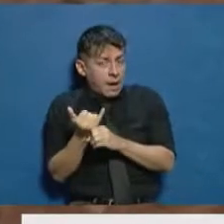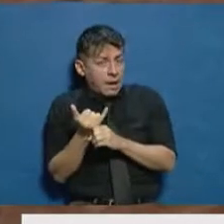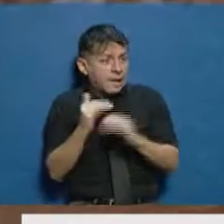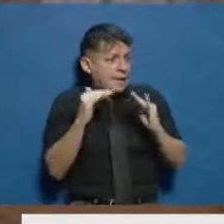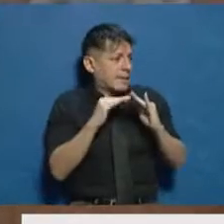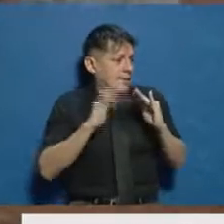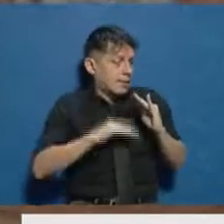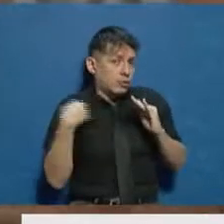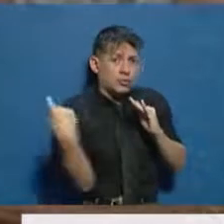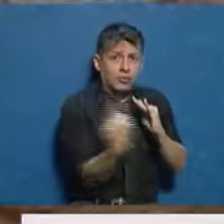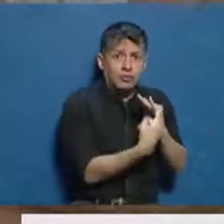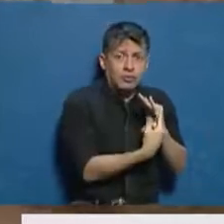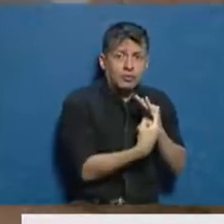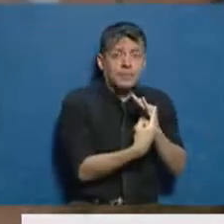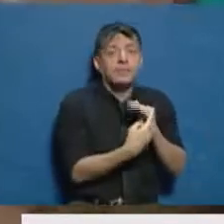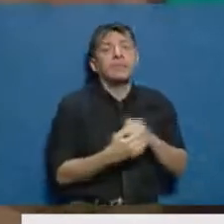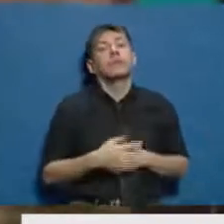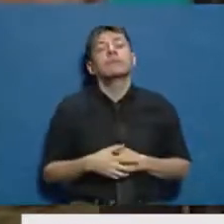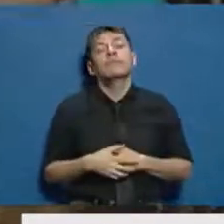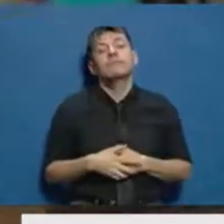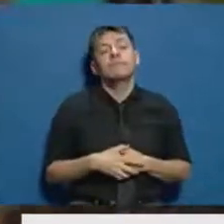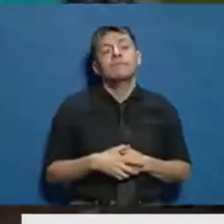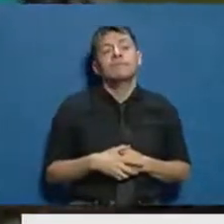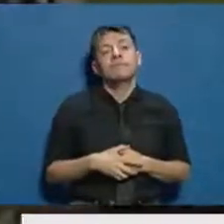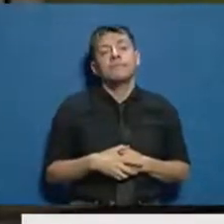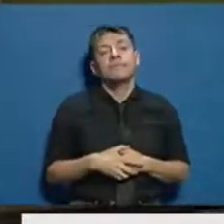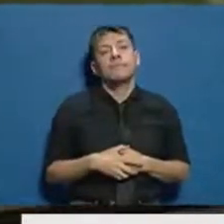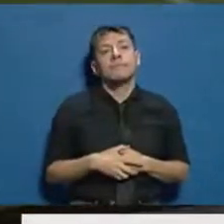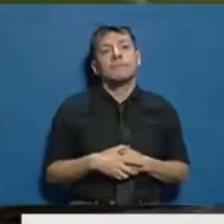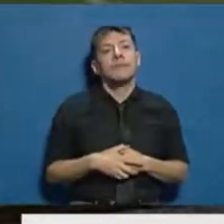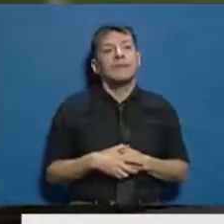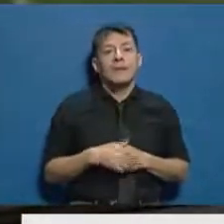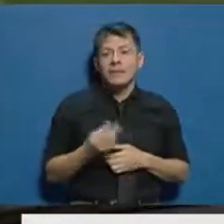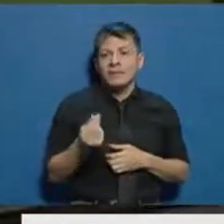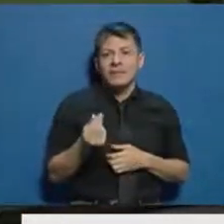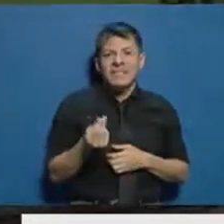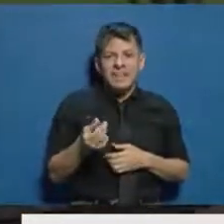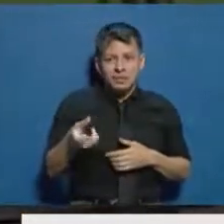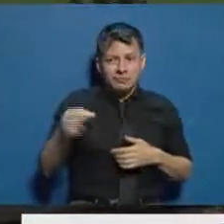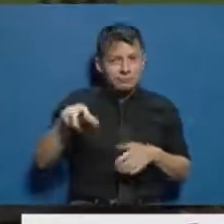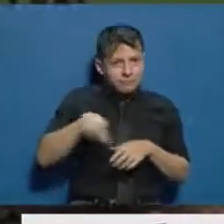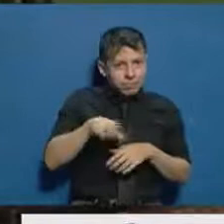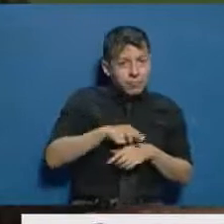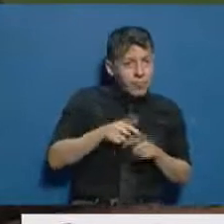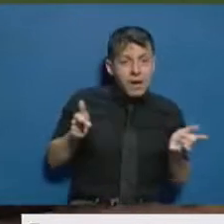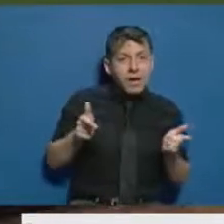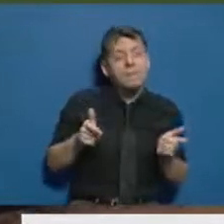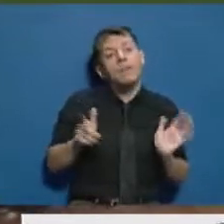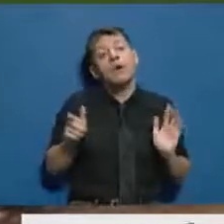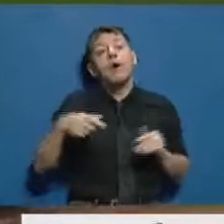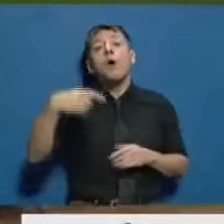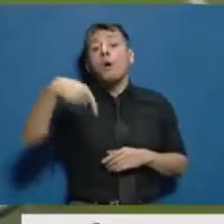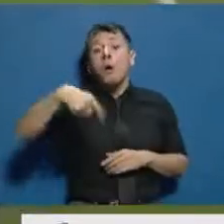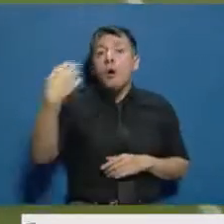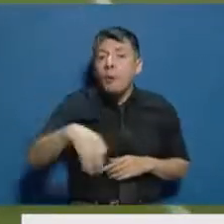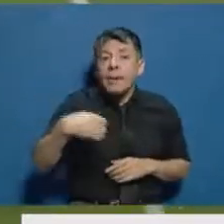conformados las comunidades de padres, que son los que pagan la cuota de los chicos, si no hay un ingreso de dinero, bueno, no estarán quizás obligados a